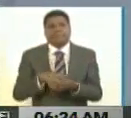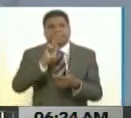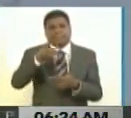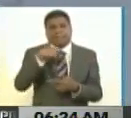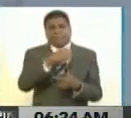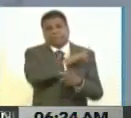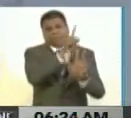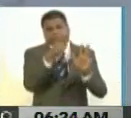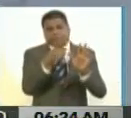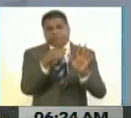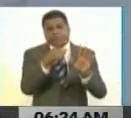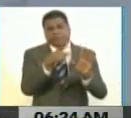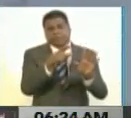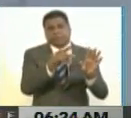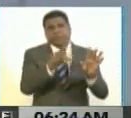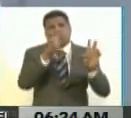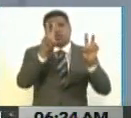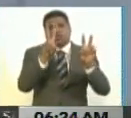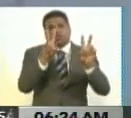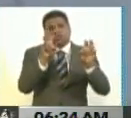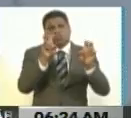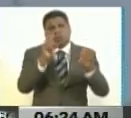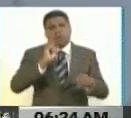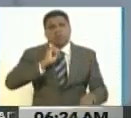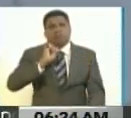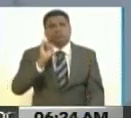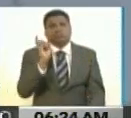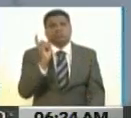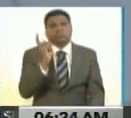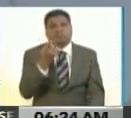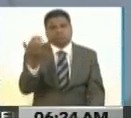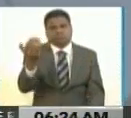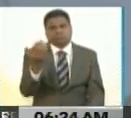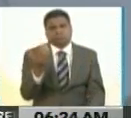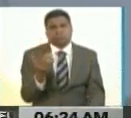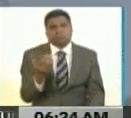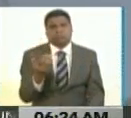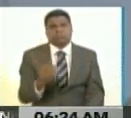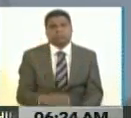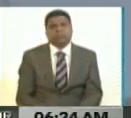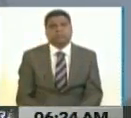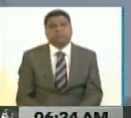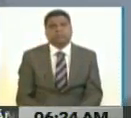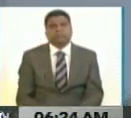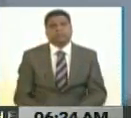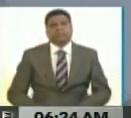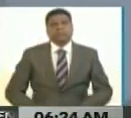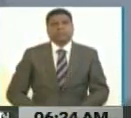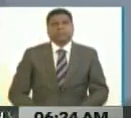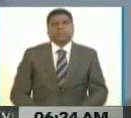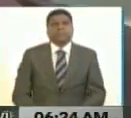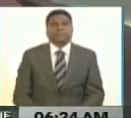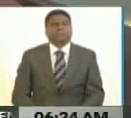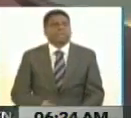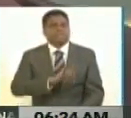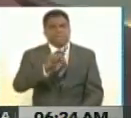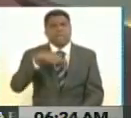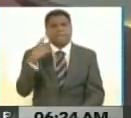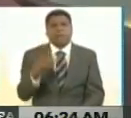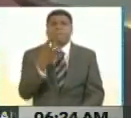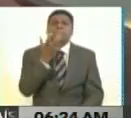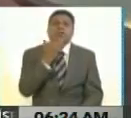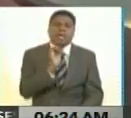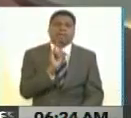inicio de la década del nuevo milenio y con la llegada de partidos y de personajes como Néstor Kirchner, como Hugo